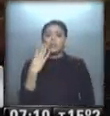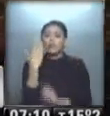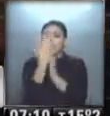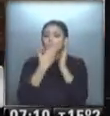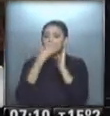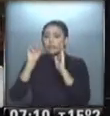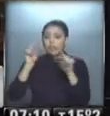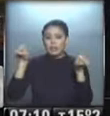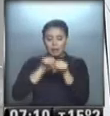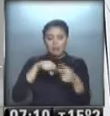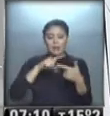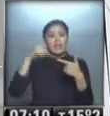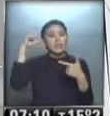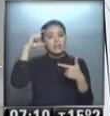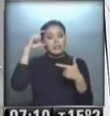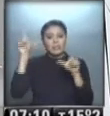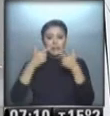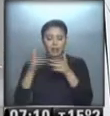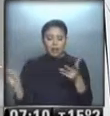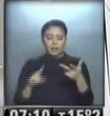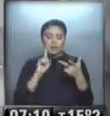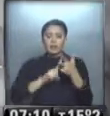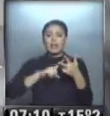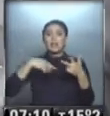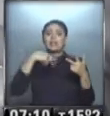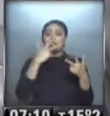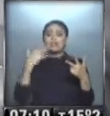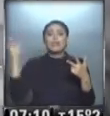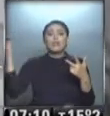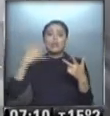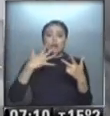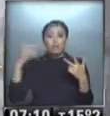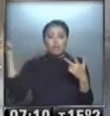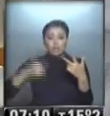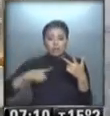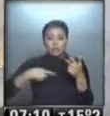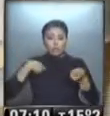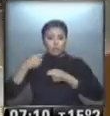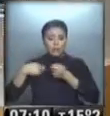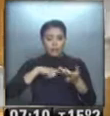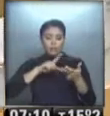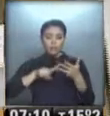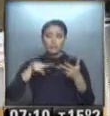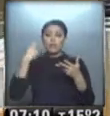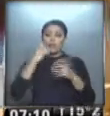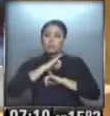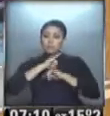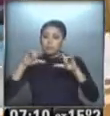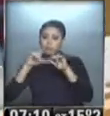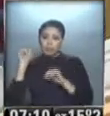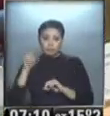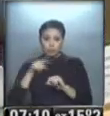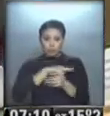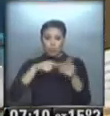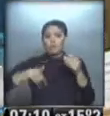cable, 10 licencias de aire, más de 35% del mercado y más de una señal de contenido.